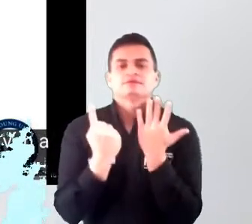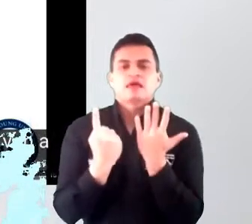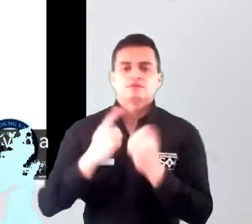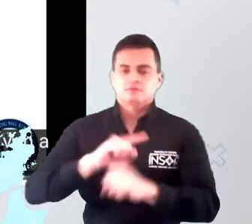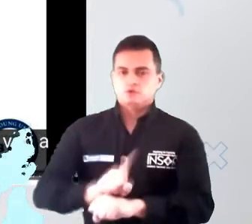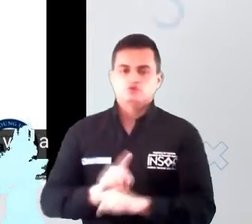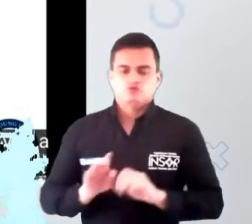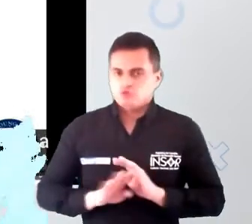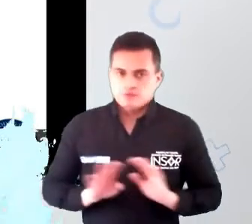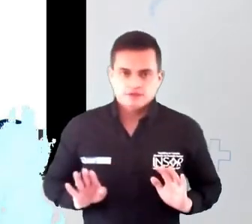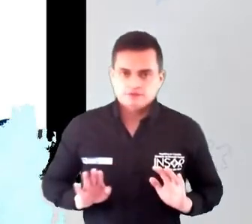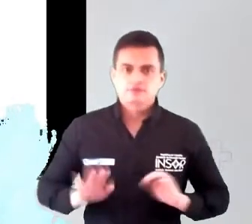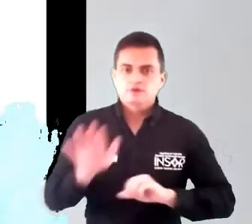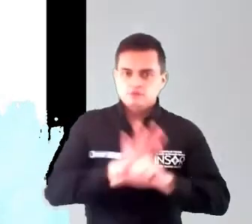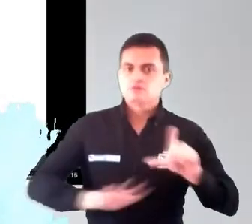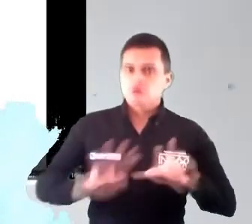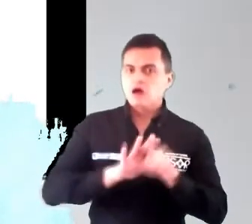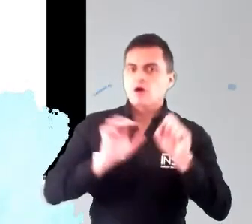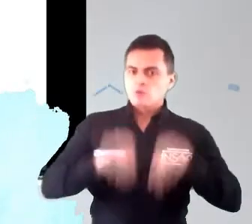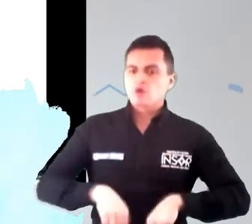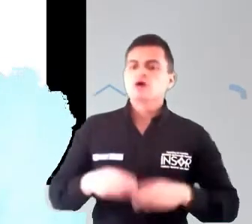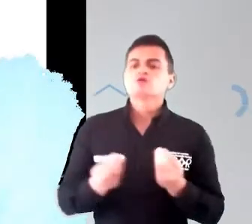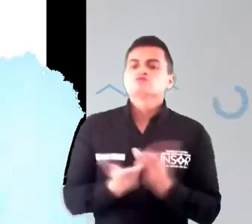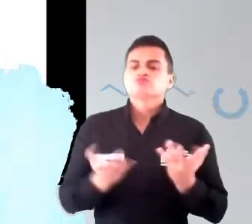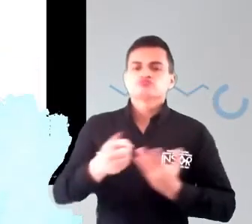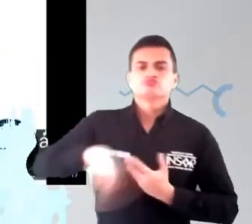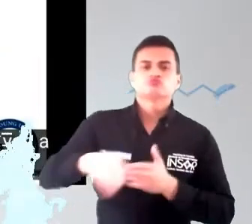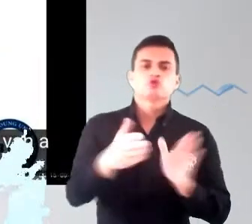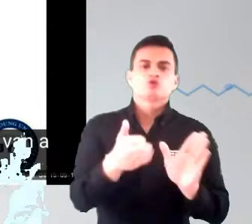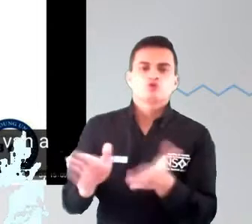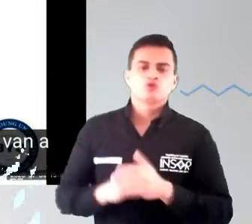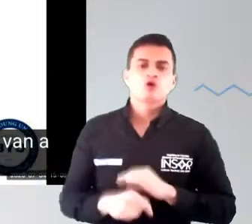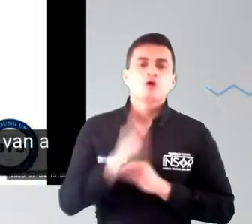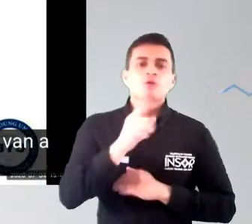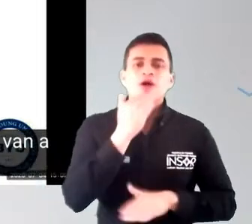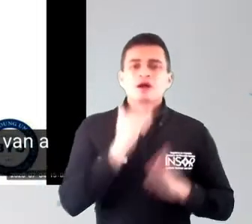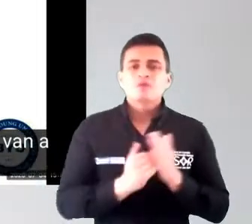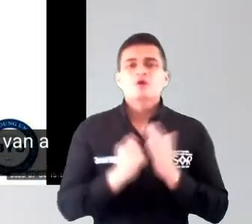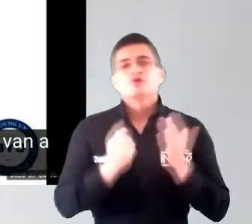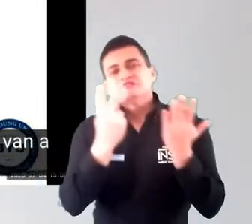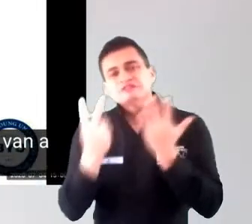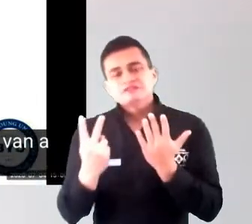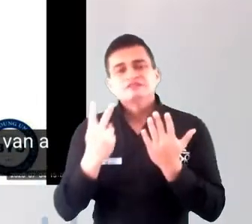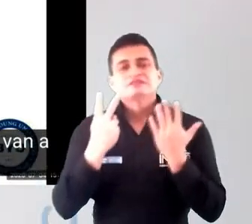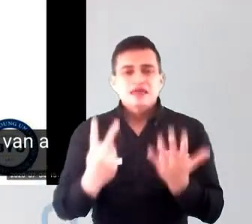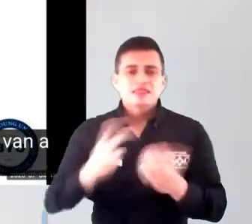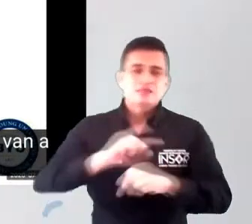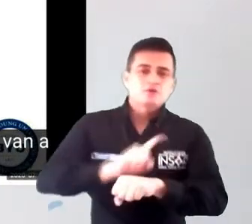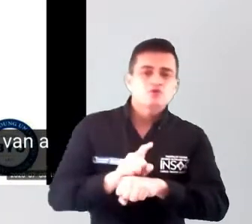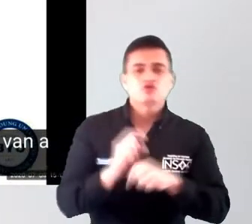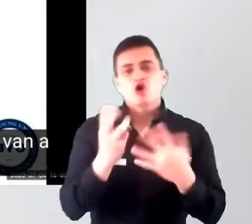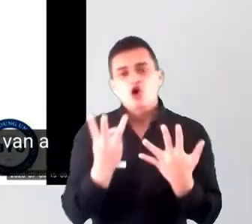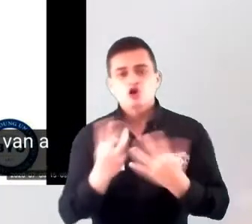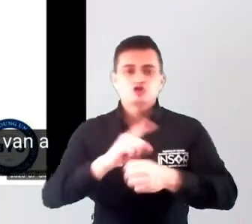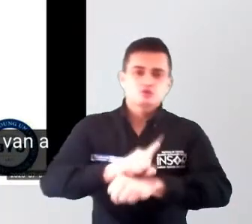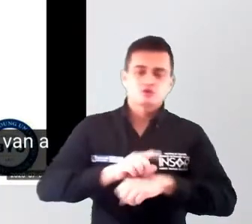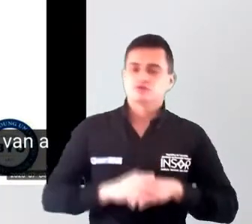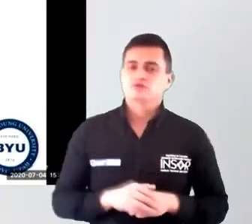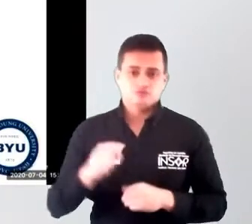de duración, pues los videos que son más largos que eso, típicamente los estudiantes no van a ver todo el video.